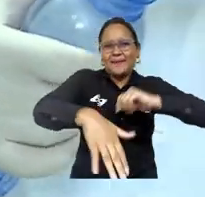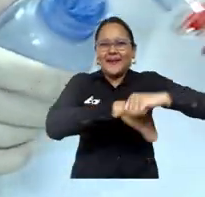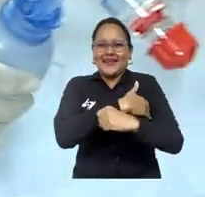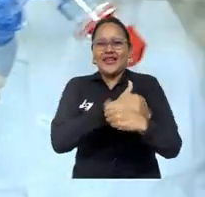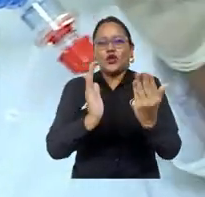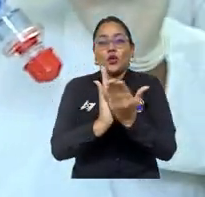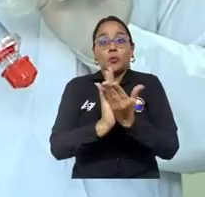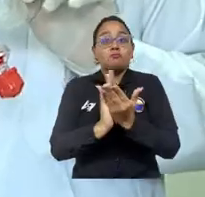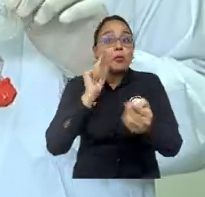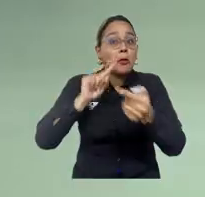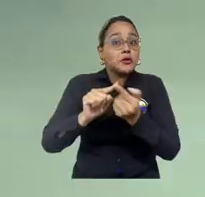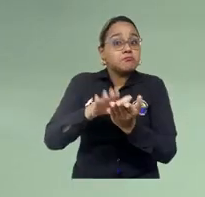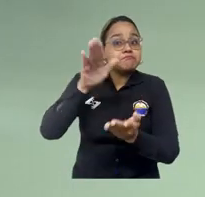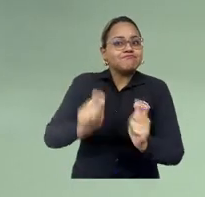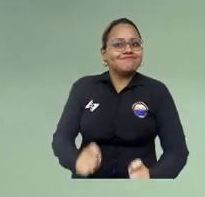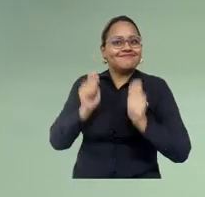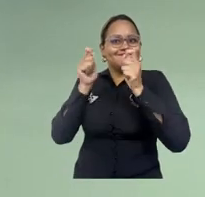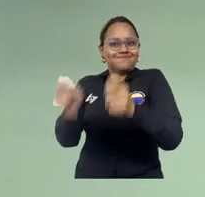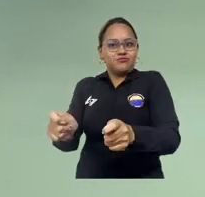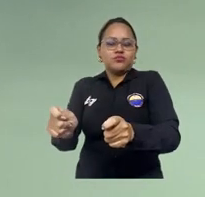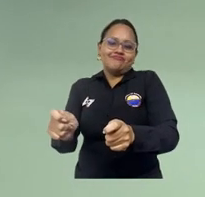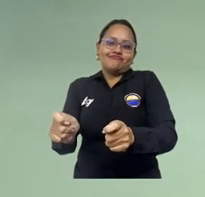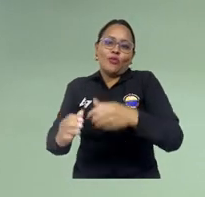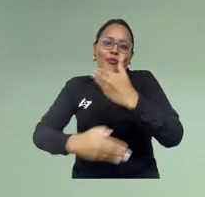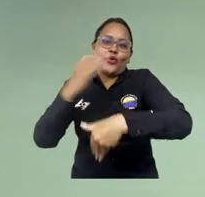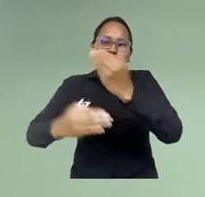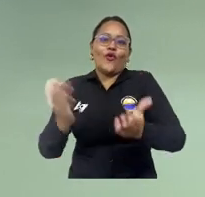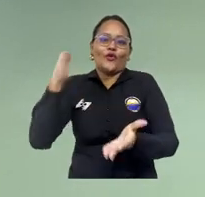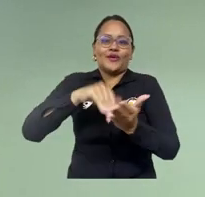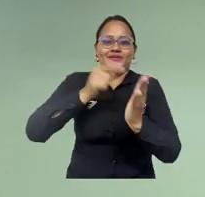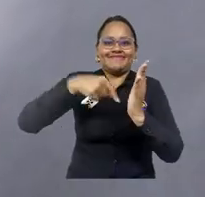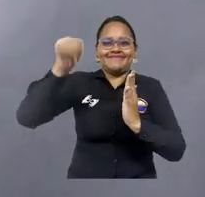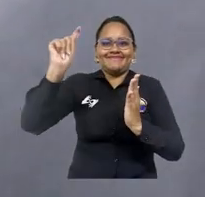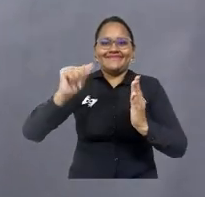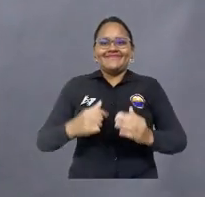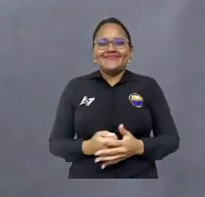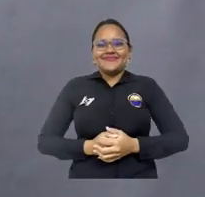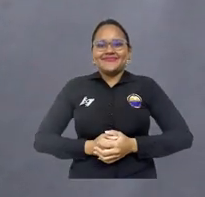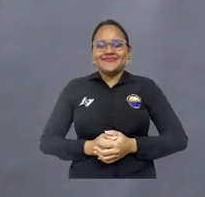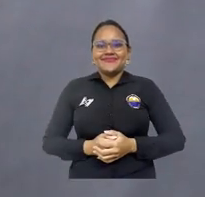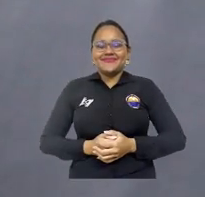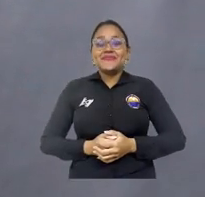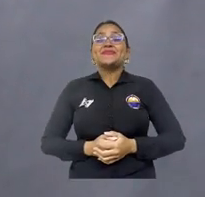exigidos por el Ministerio de Educación para ser presentada en su proceso de renovación.